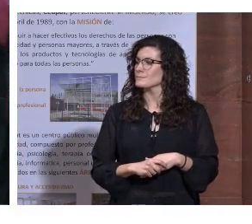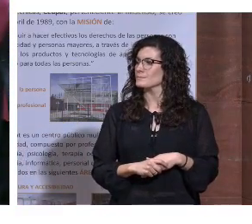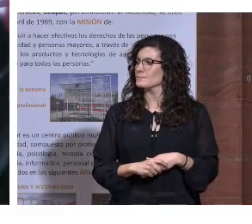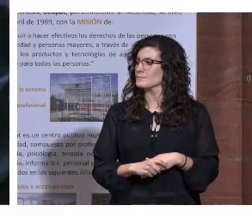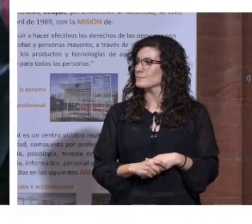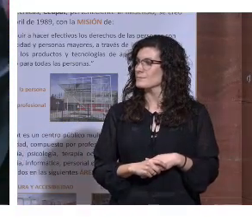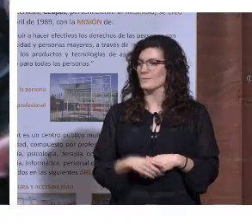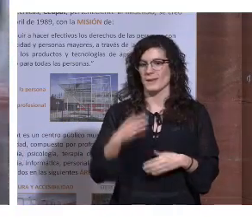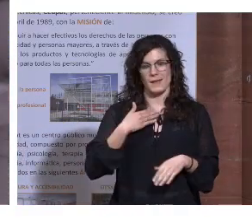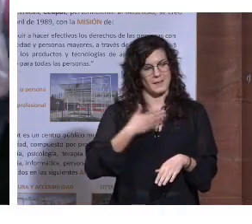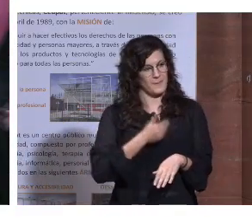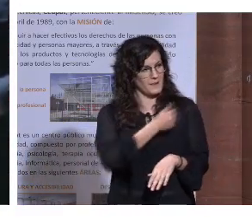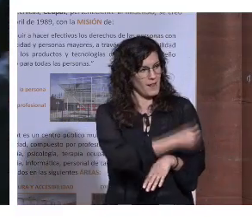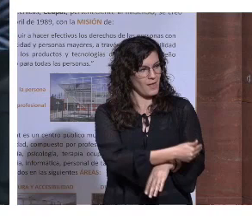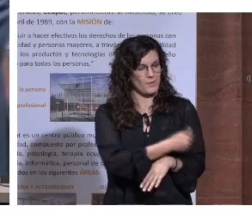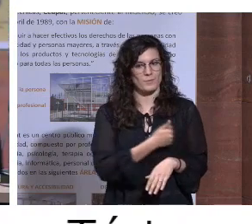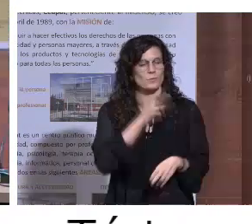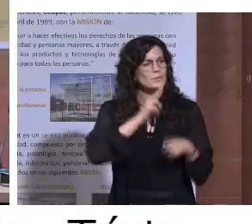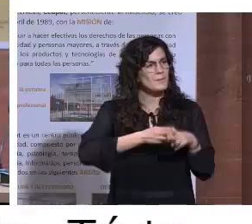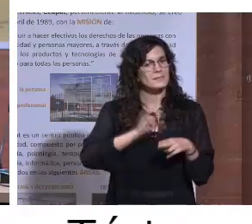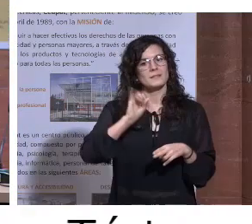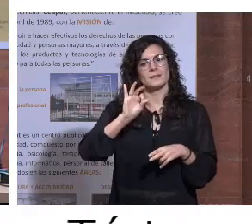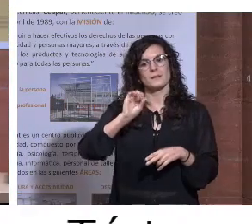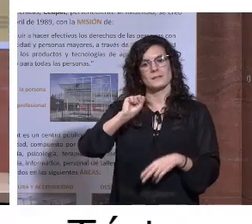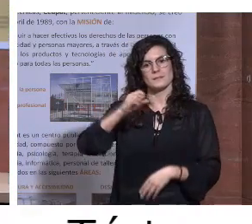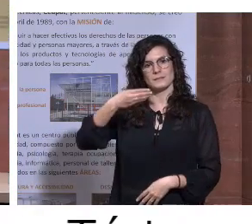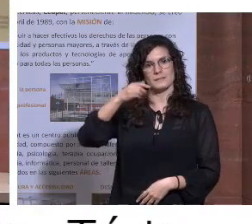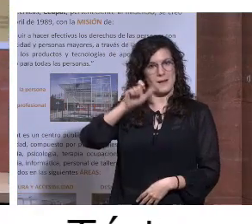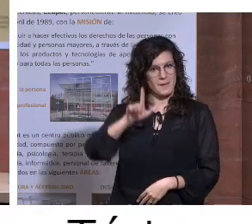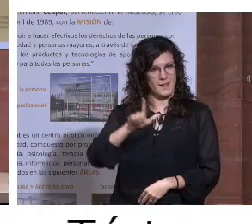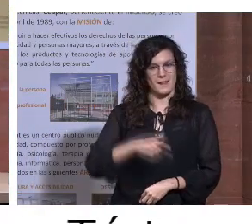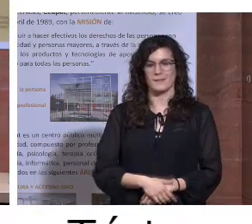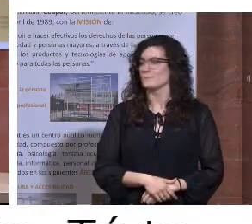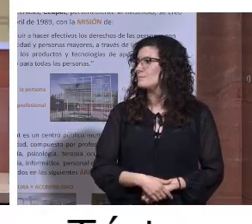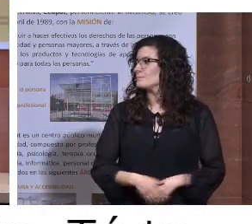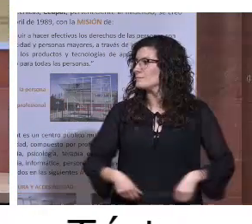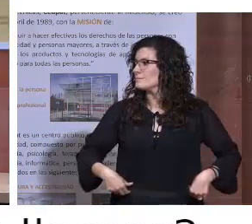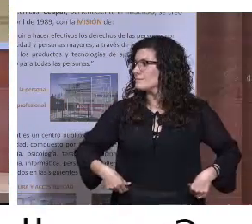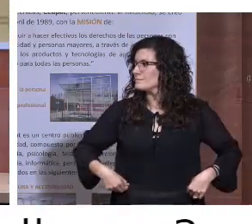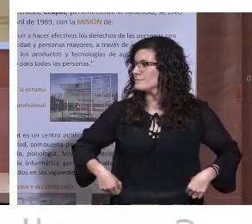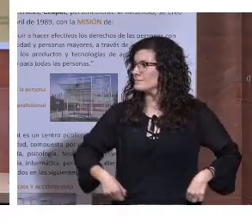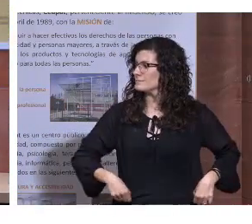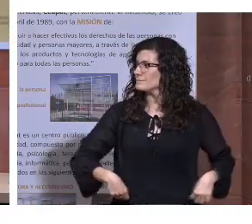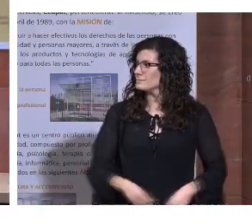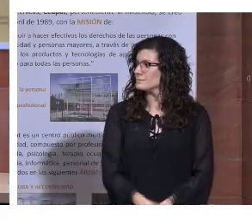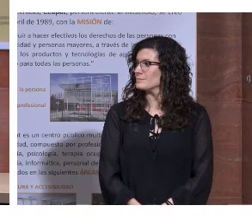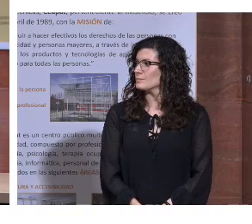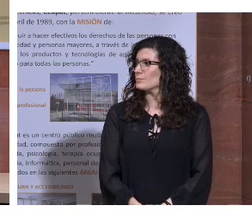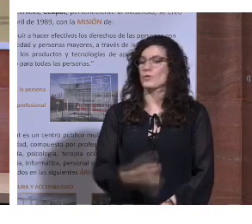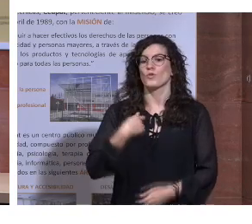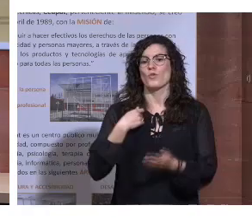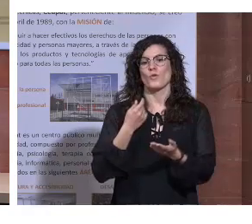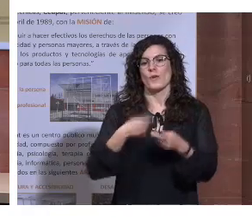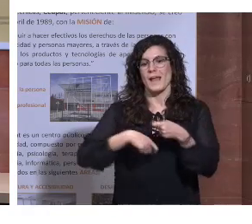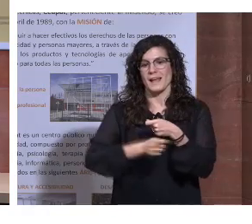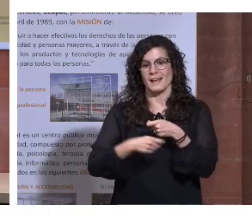¿Puedo ponerse aquí a mi lado? ¿Cómo te llamas? Isabel. Isabel, un besito. Bueno, no sé dónde está la carta de